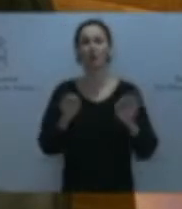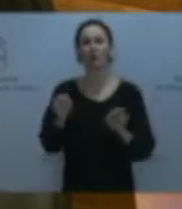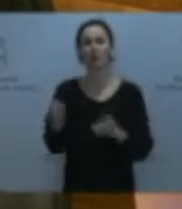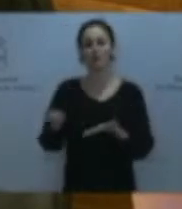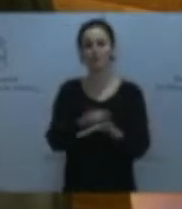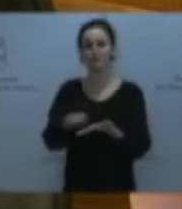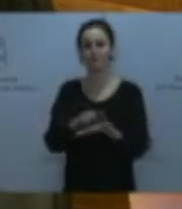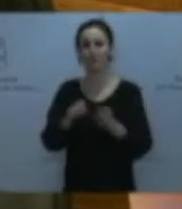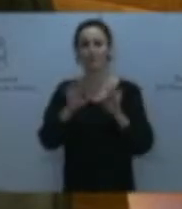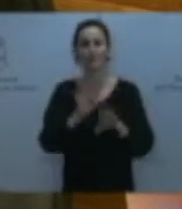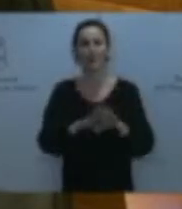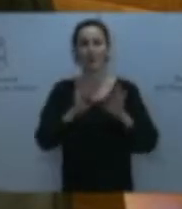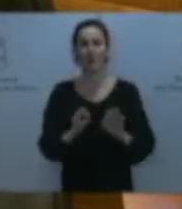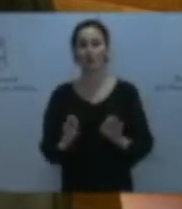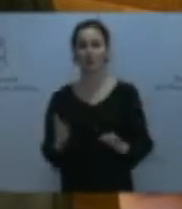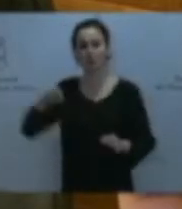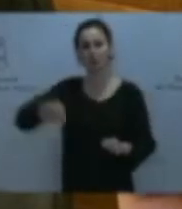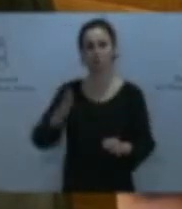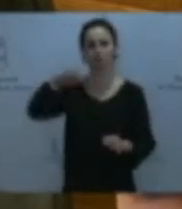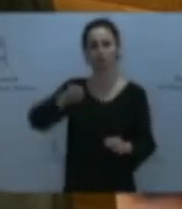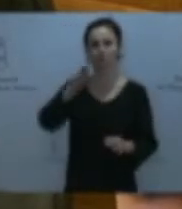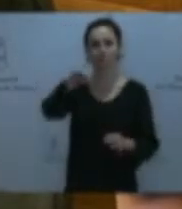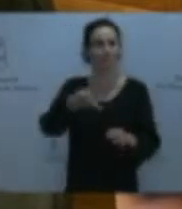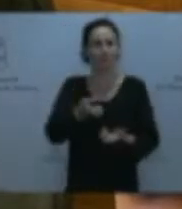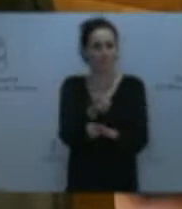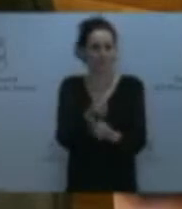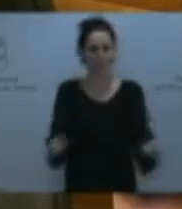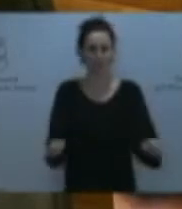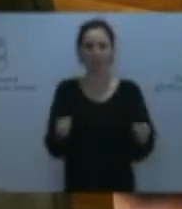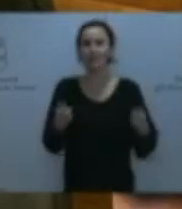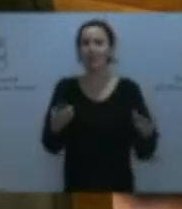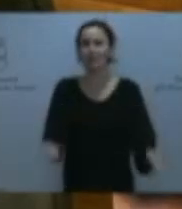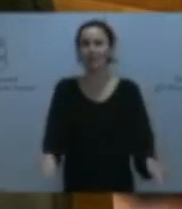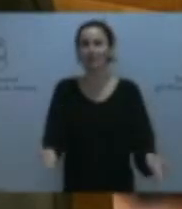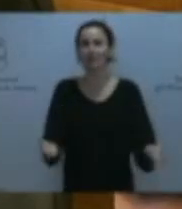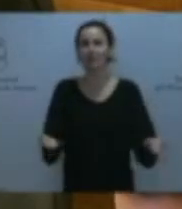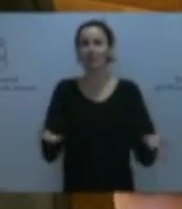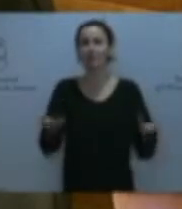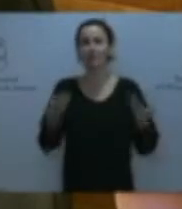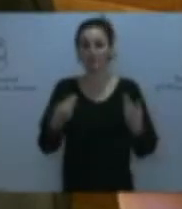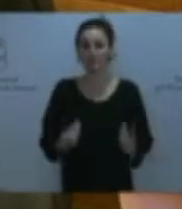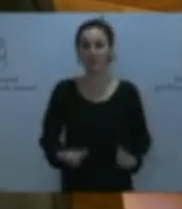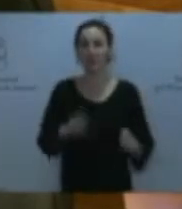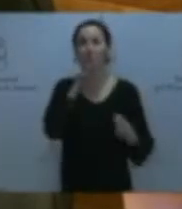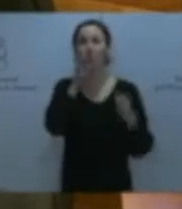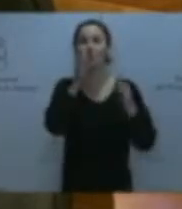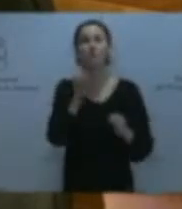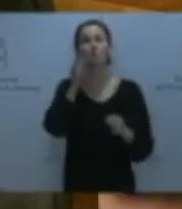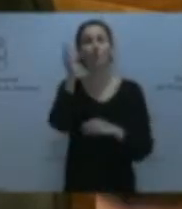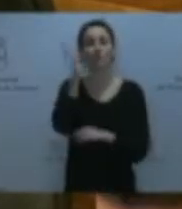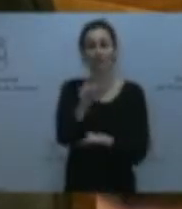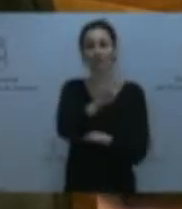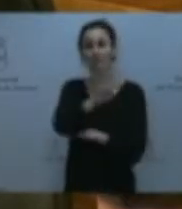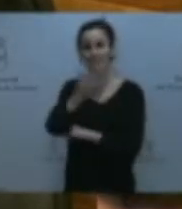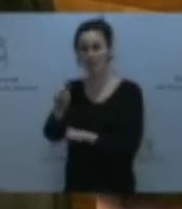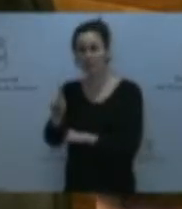que los salmones puedan remontar a las cuencas altas del Narcea. Somos conscientes de que el viernes 31